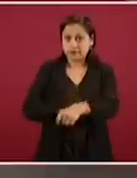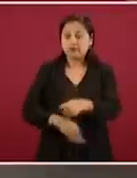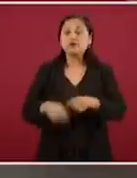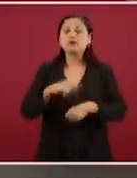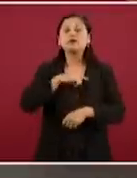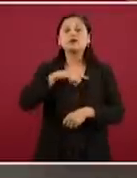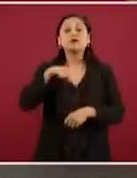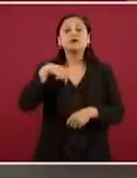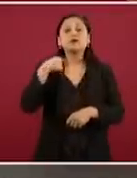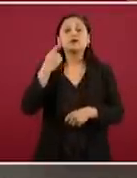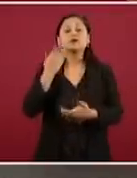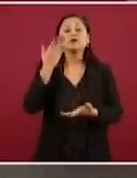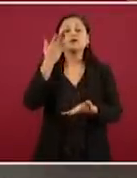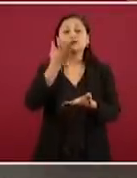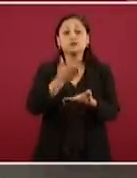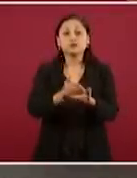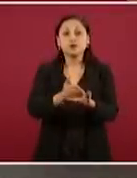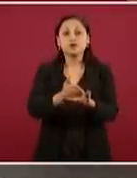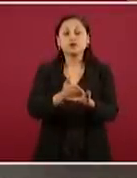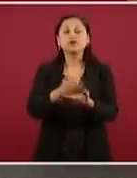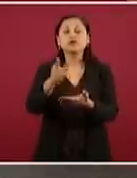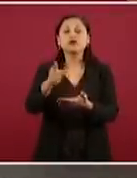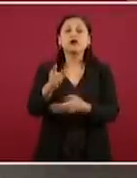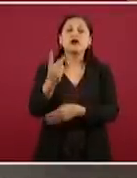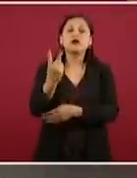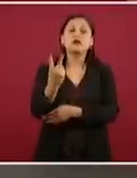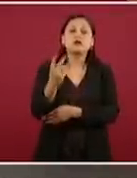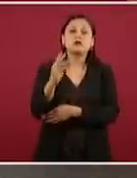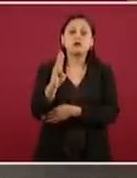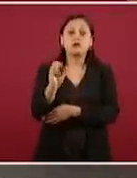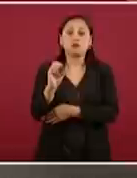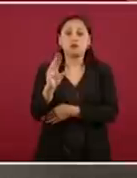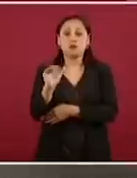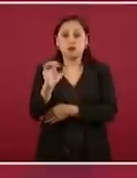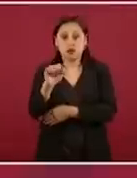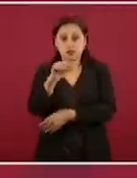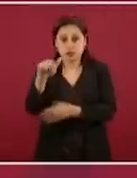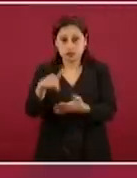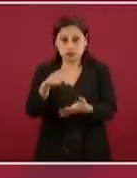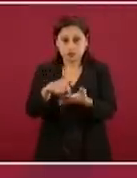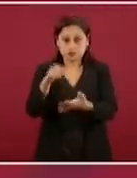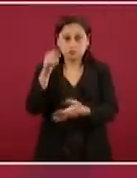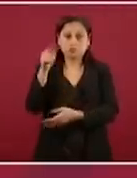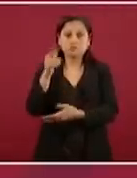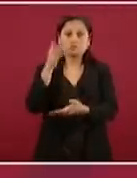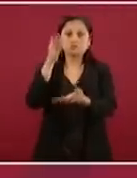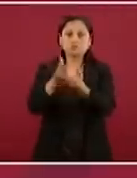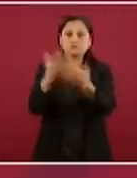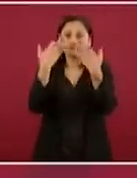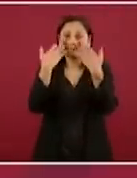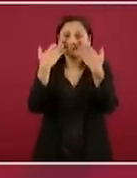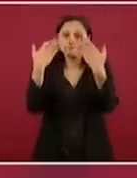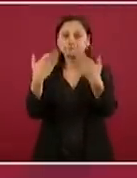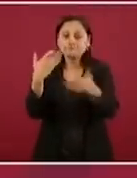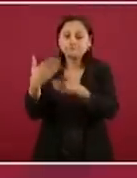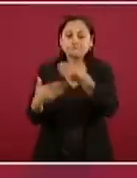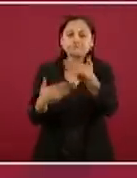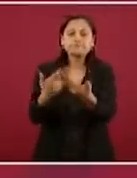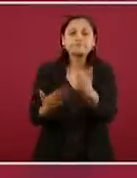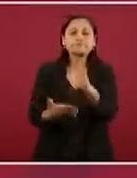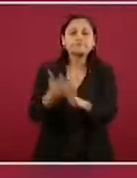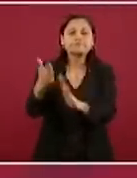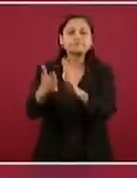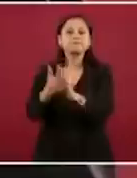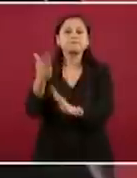estar en Dos Bocas para constatar el avance que lleva la